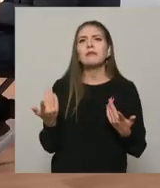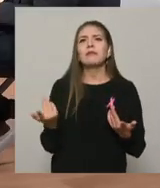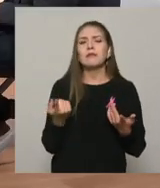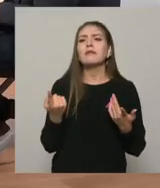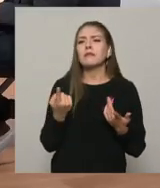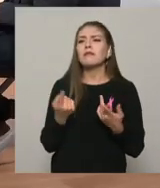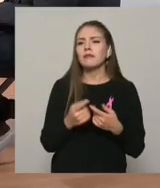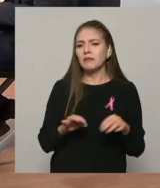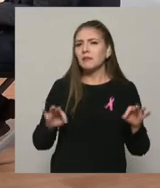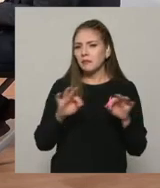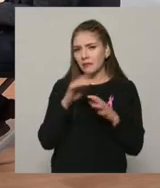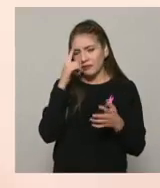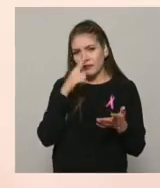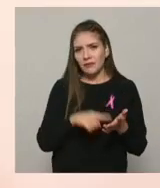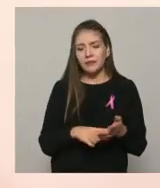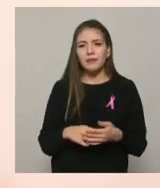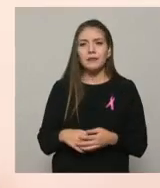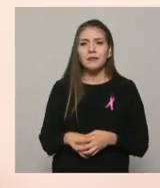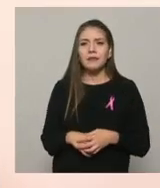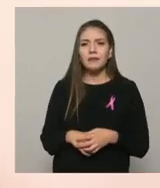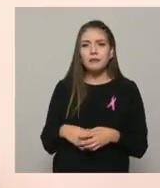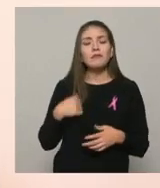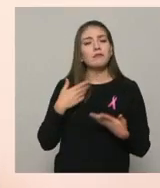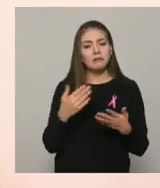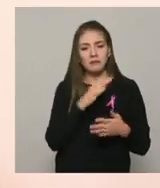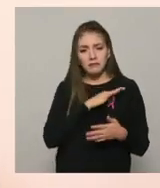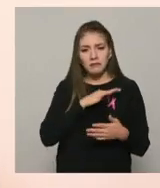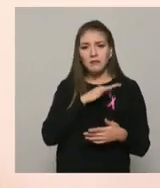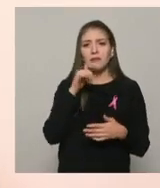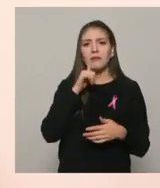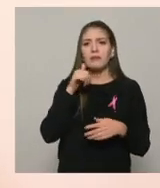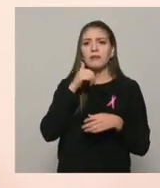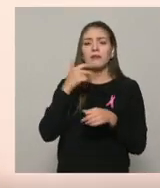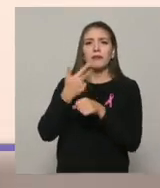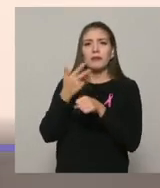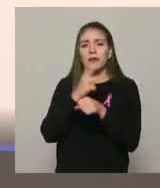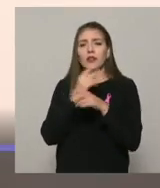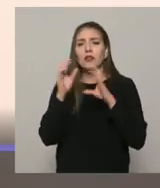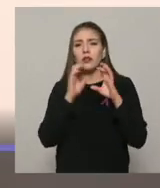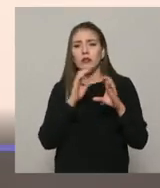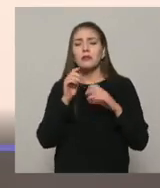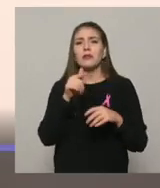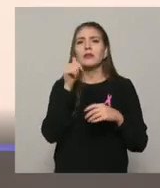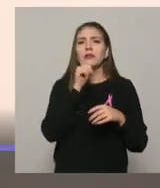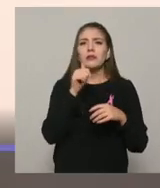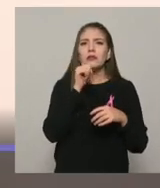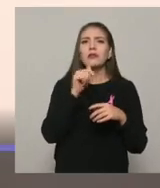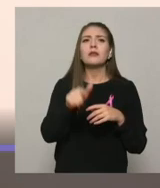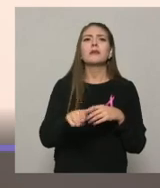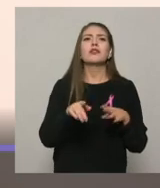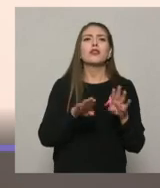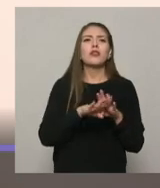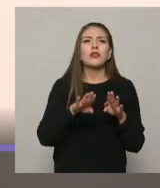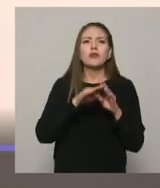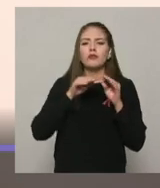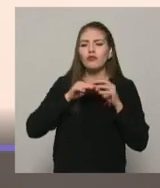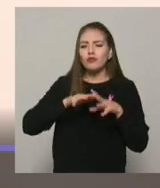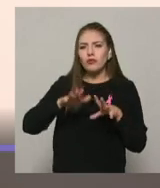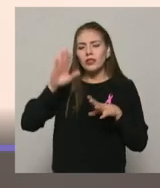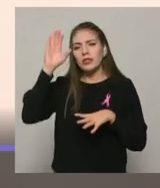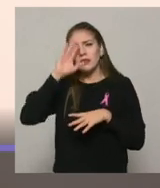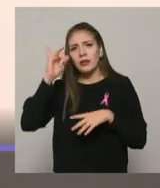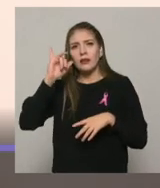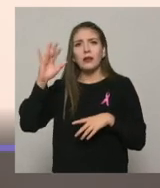felicito por el espacio. Los medios públicos siempre han estado adelante en la divulgación de la ciencia y la tecnología de los medios